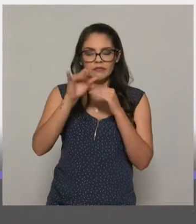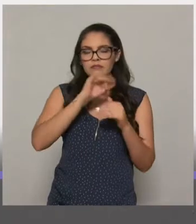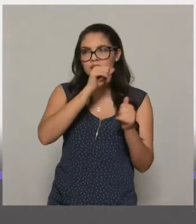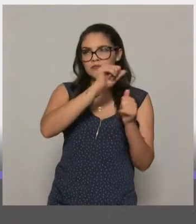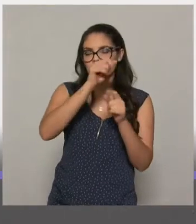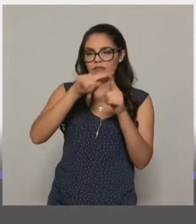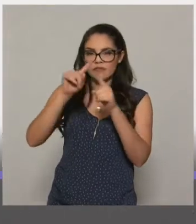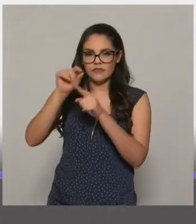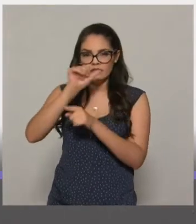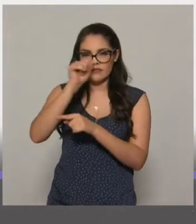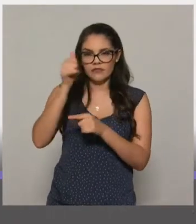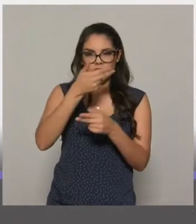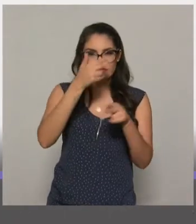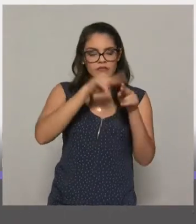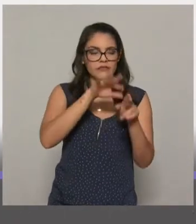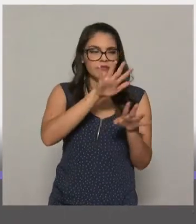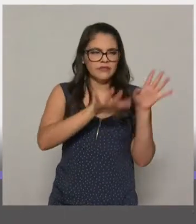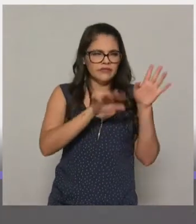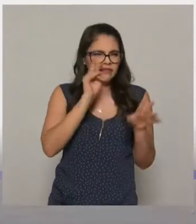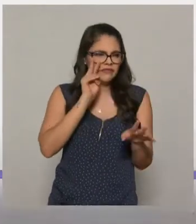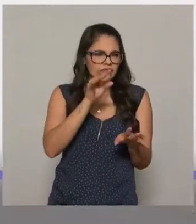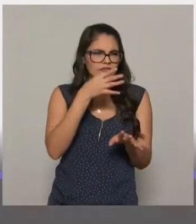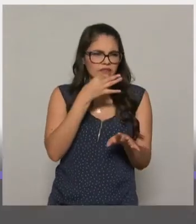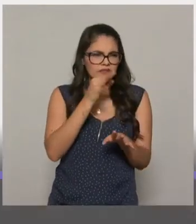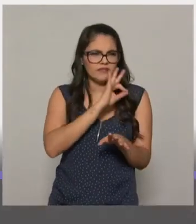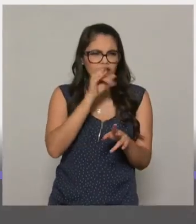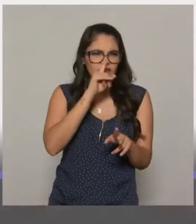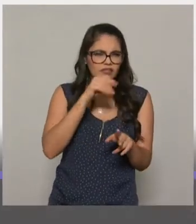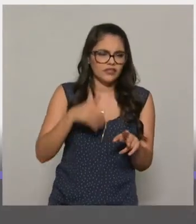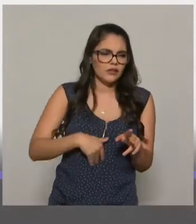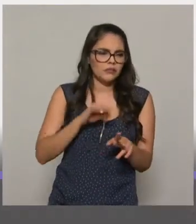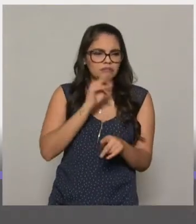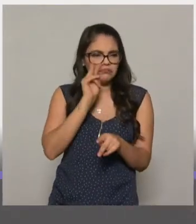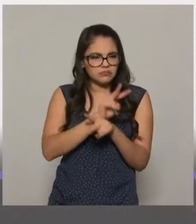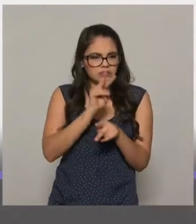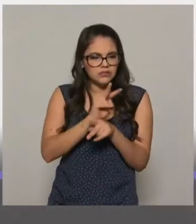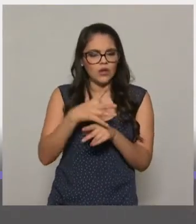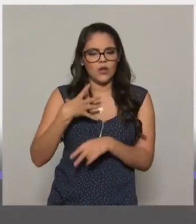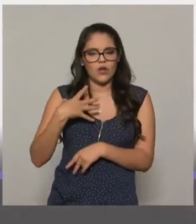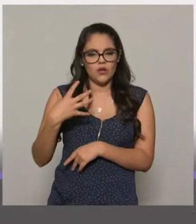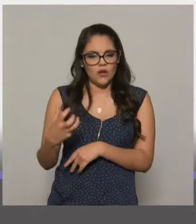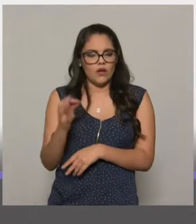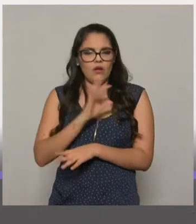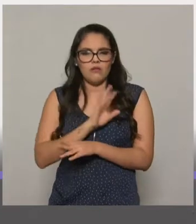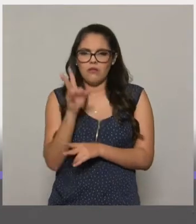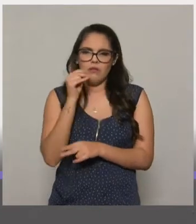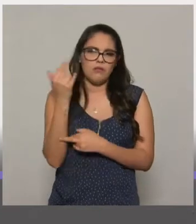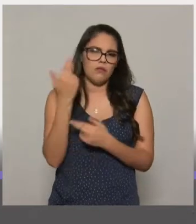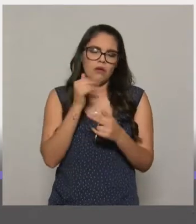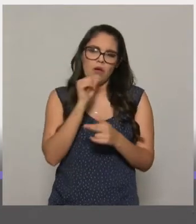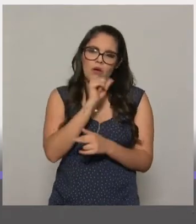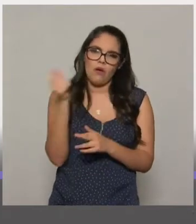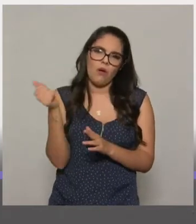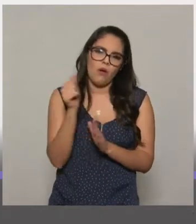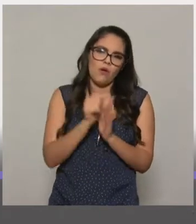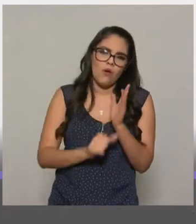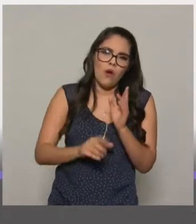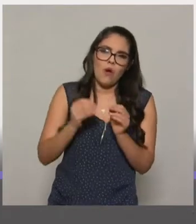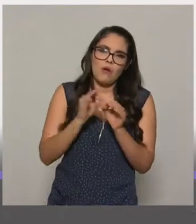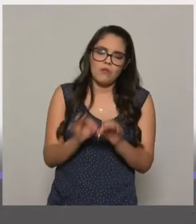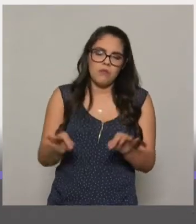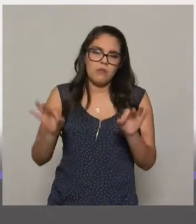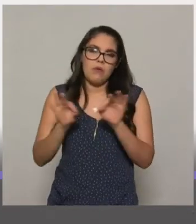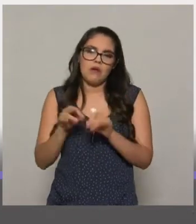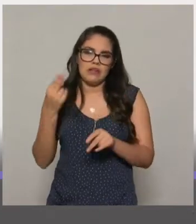hospitales en los que simplemente pues a lo mejor una simple contusión puede ser vigilada y se le puede hacer una tomografía y no requiere de intervenciones tan importantes como las